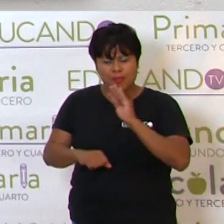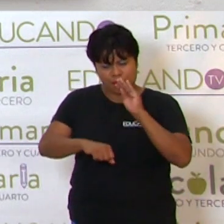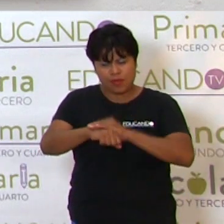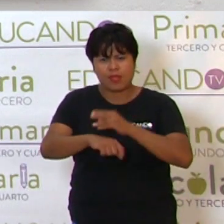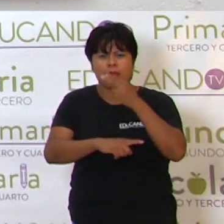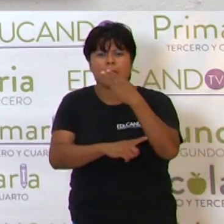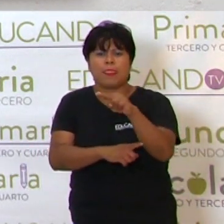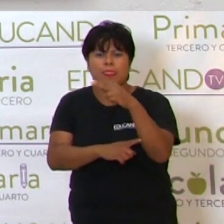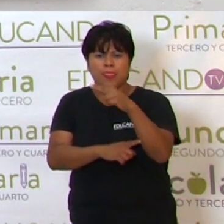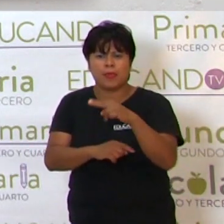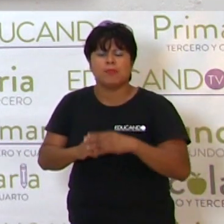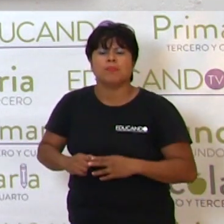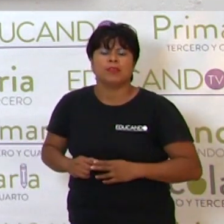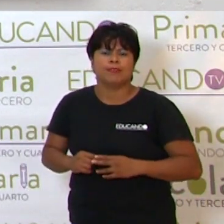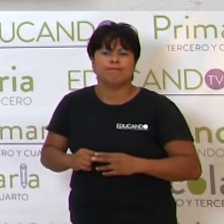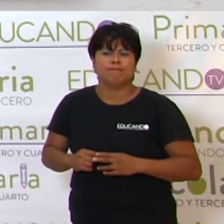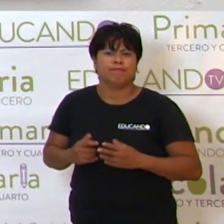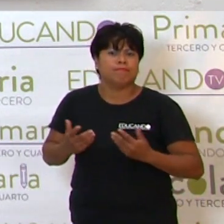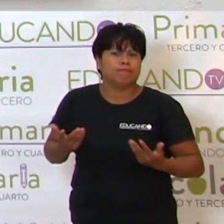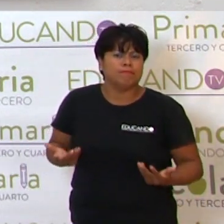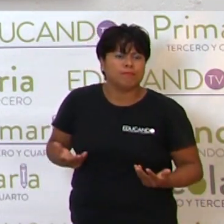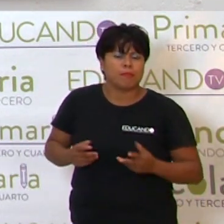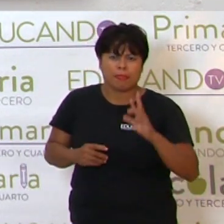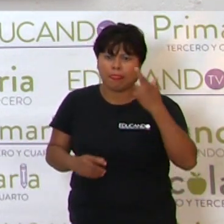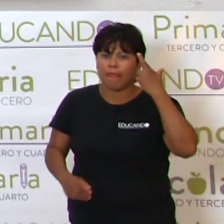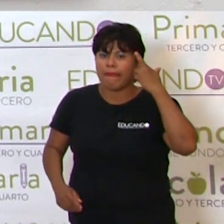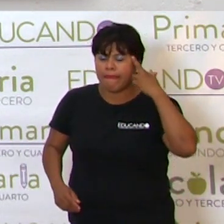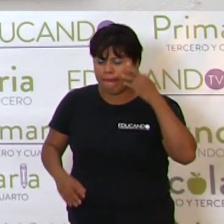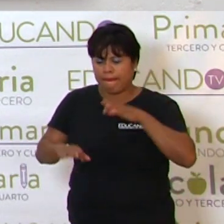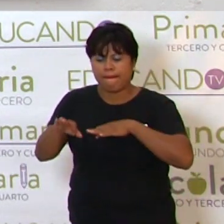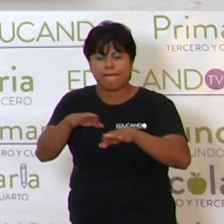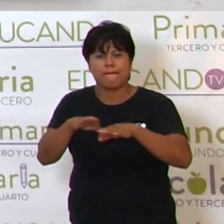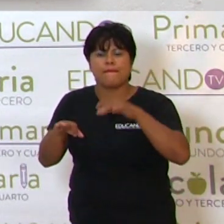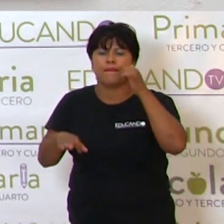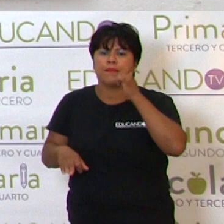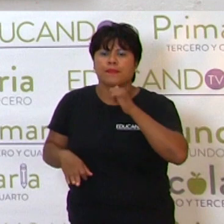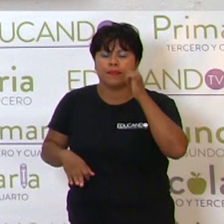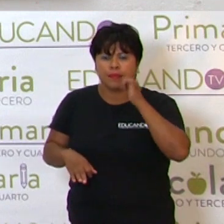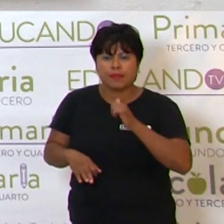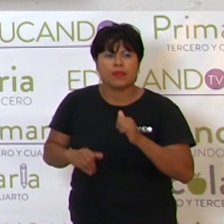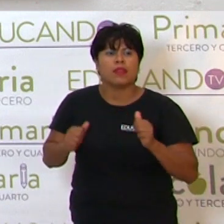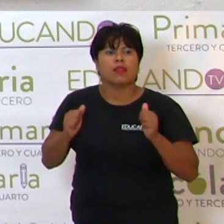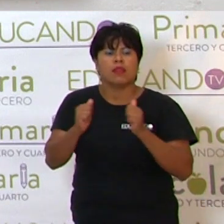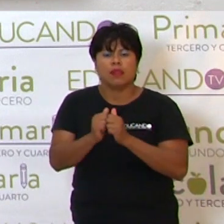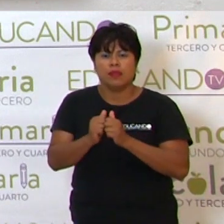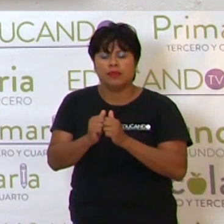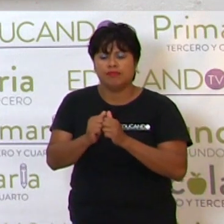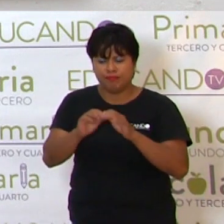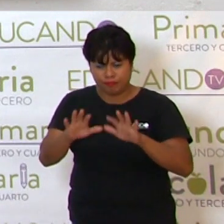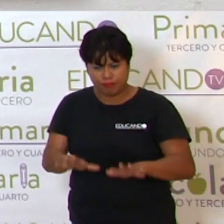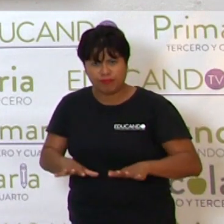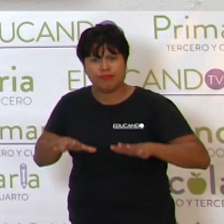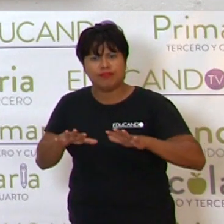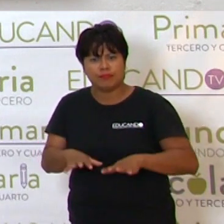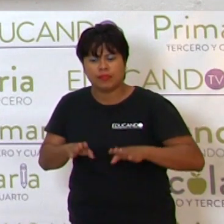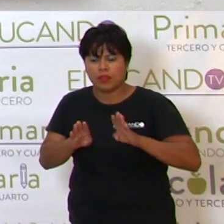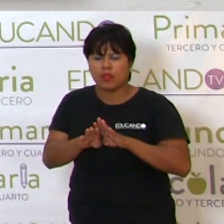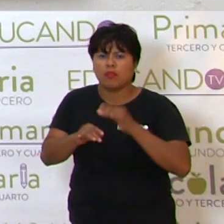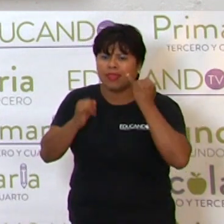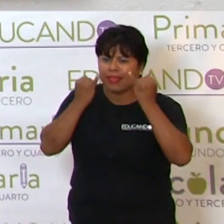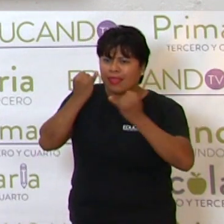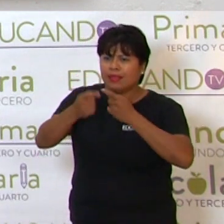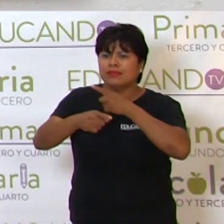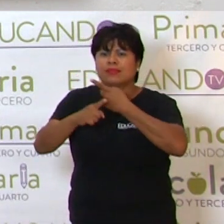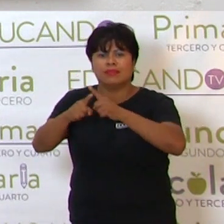nombre, y recuerden trabajar siempre con tolerancia hacia las ideas de los